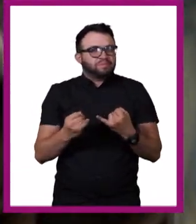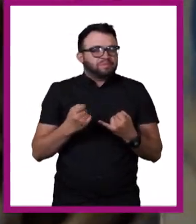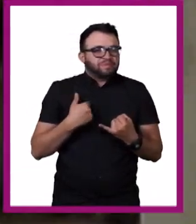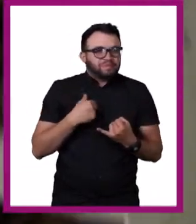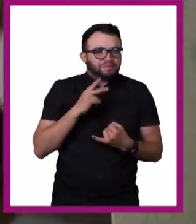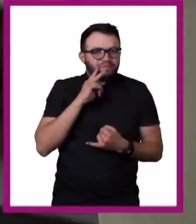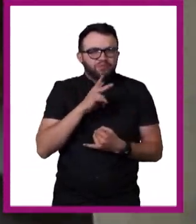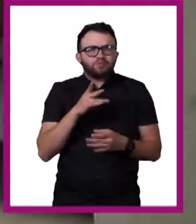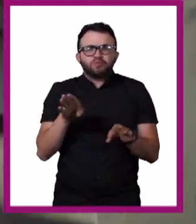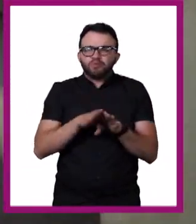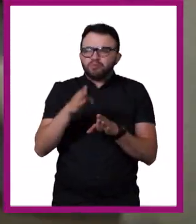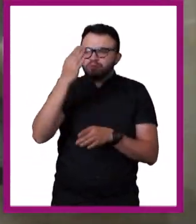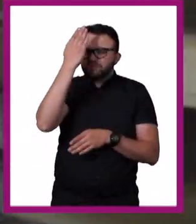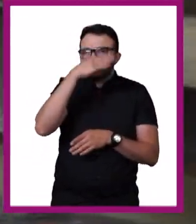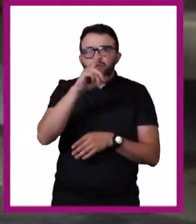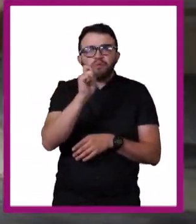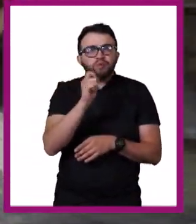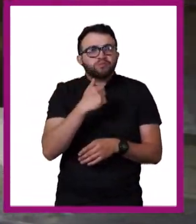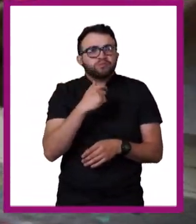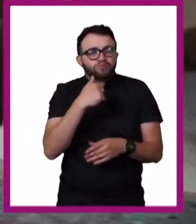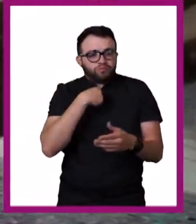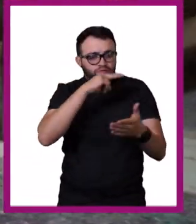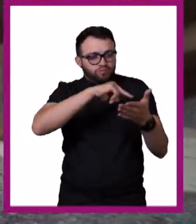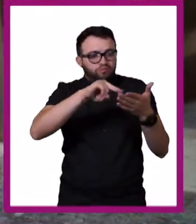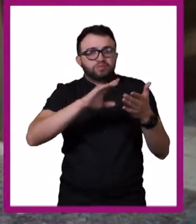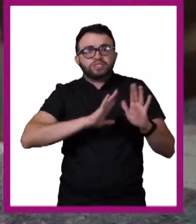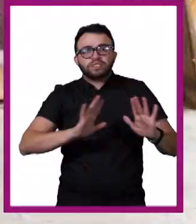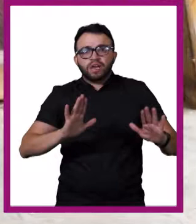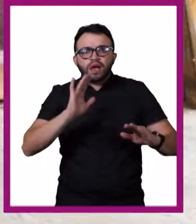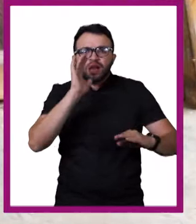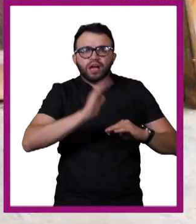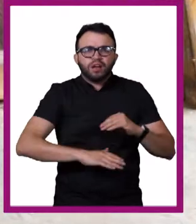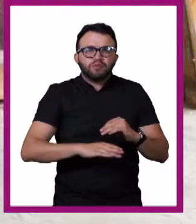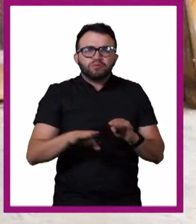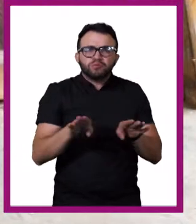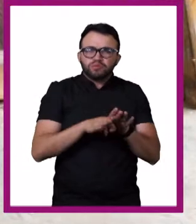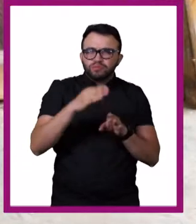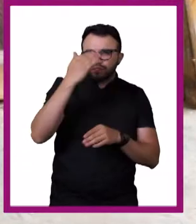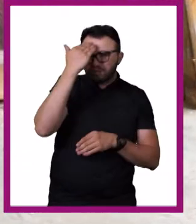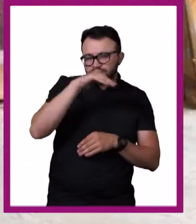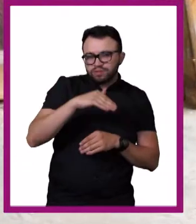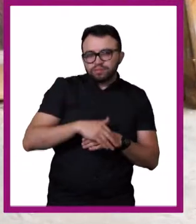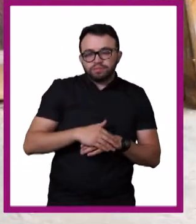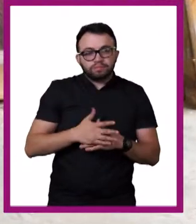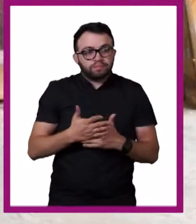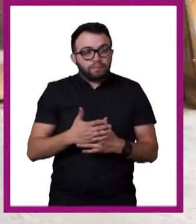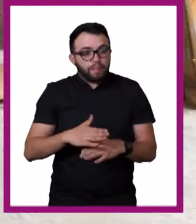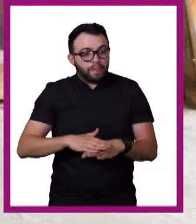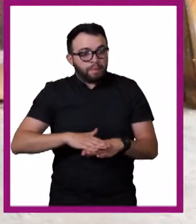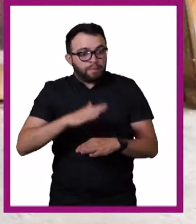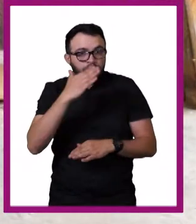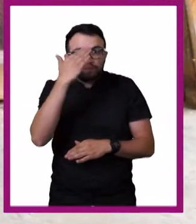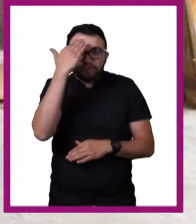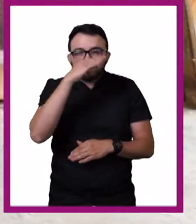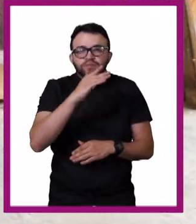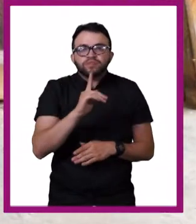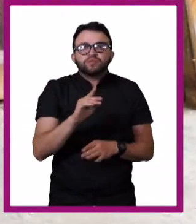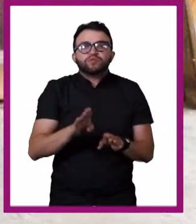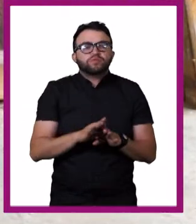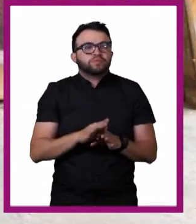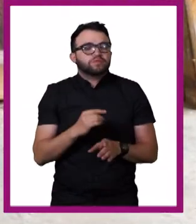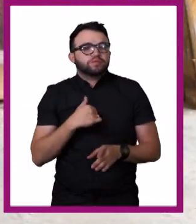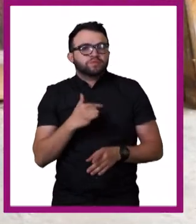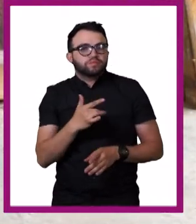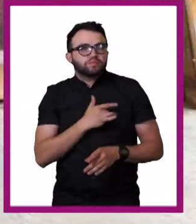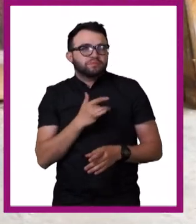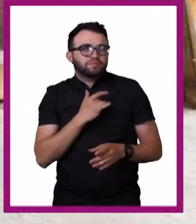sabe cuando una obra ya está terminada? Bueno, más que saber es un tanto la cuestión de